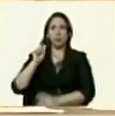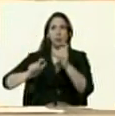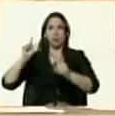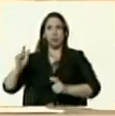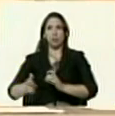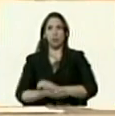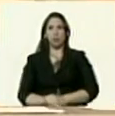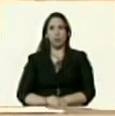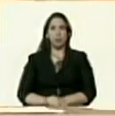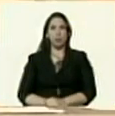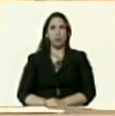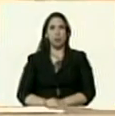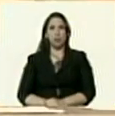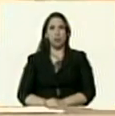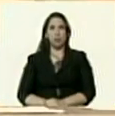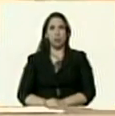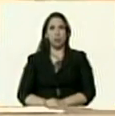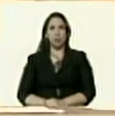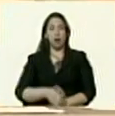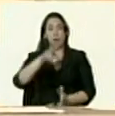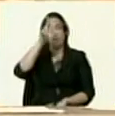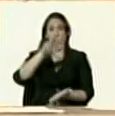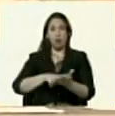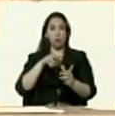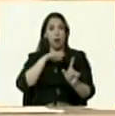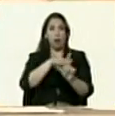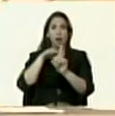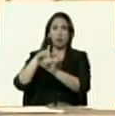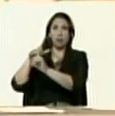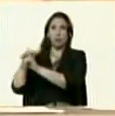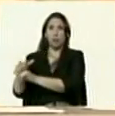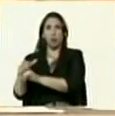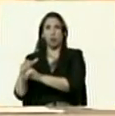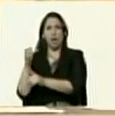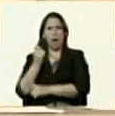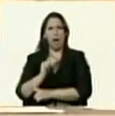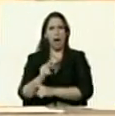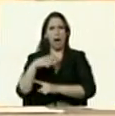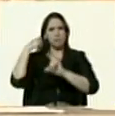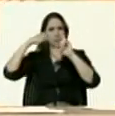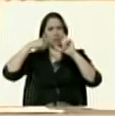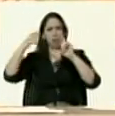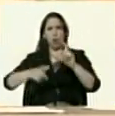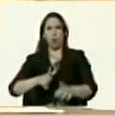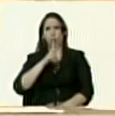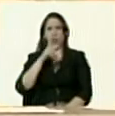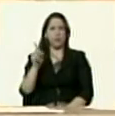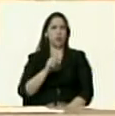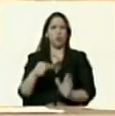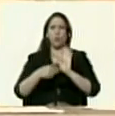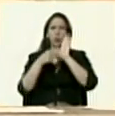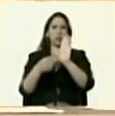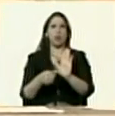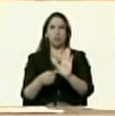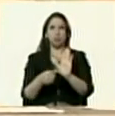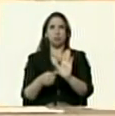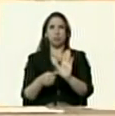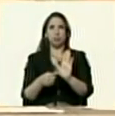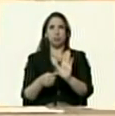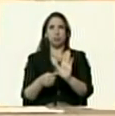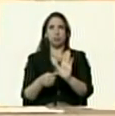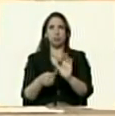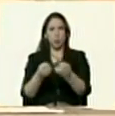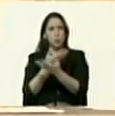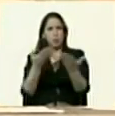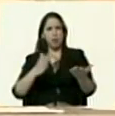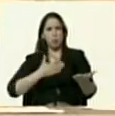promoviéndola y avalando las agresiones. Yo tengo unas imágenes terribles ahí, no las voy a mostrar. Ustedes las